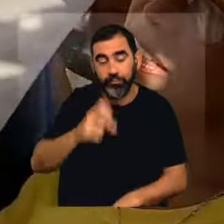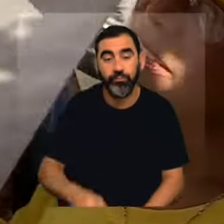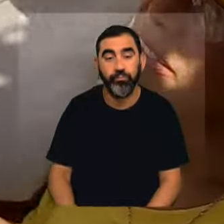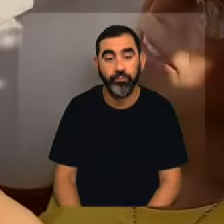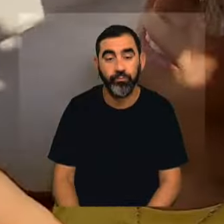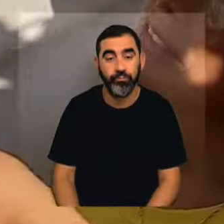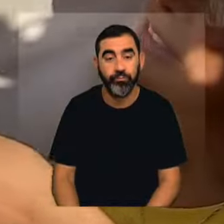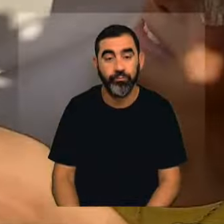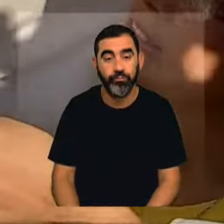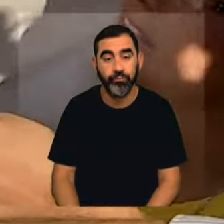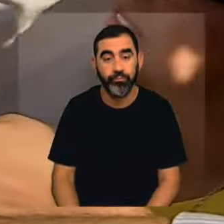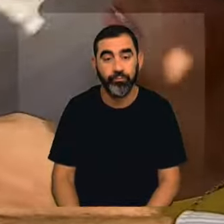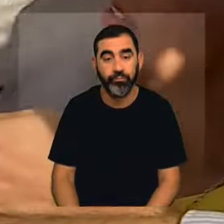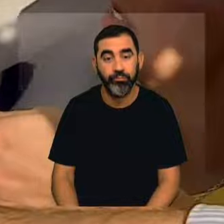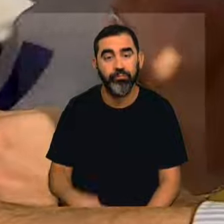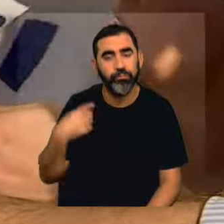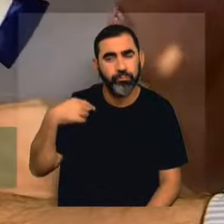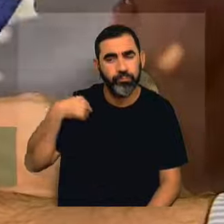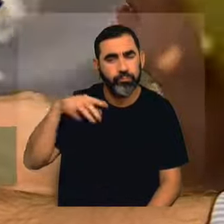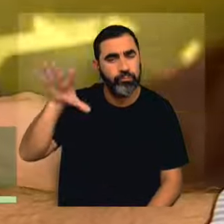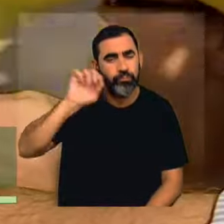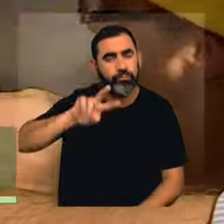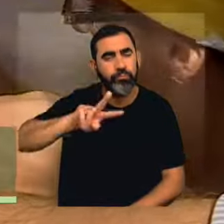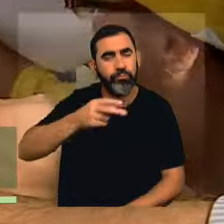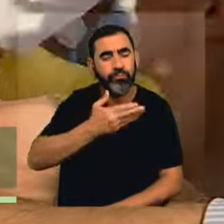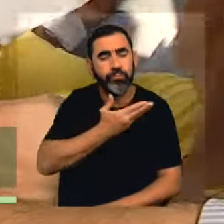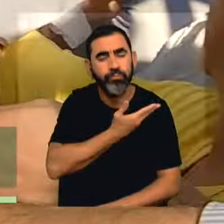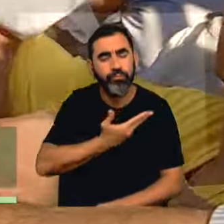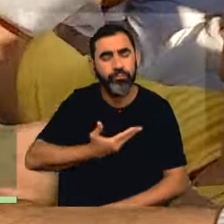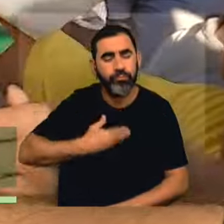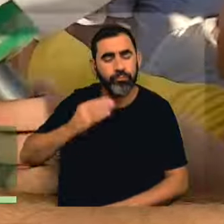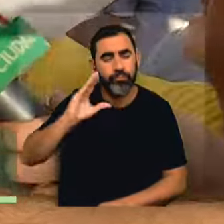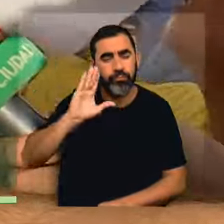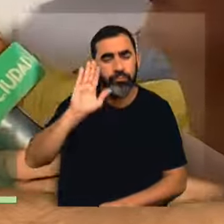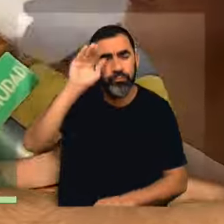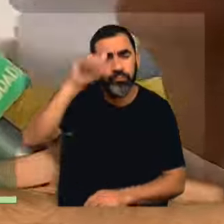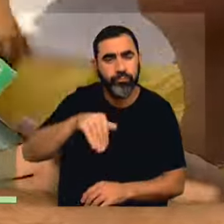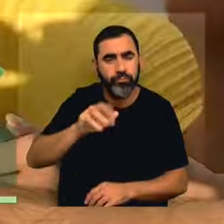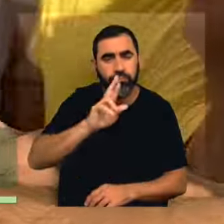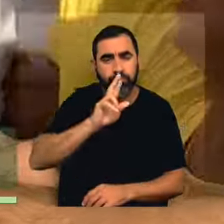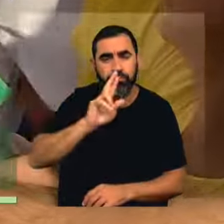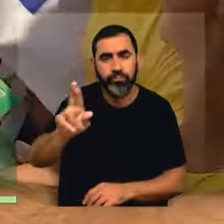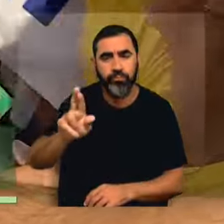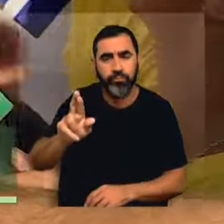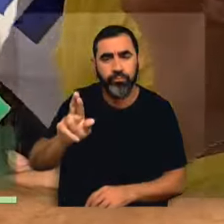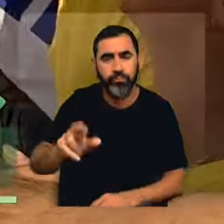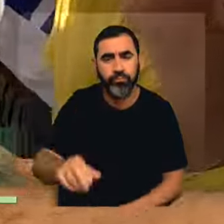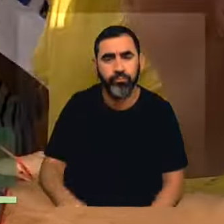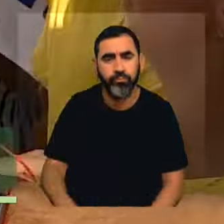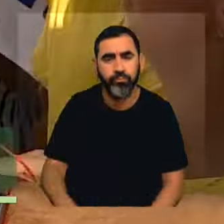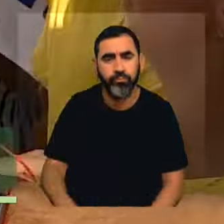rosel el otro día escuché a la vicepresidenta de la República contestarle a ver gente contestarle